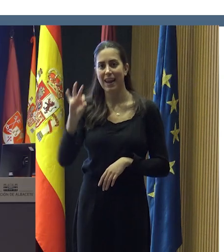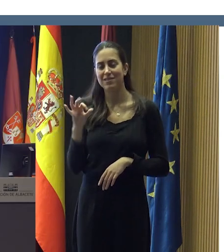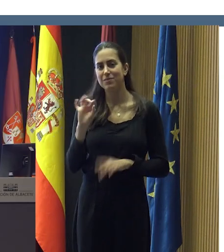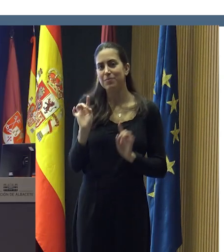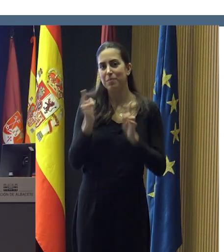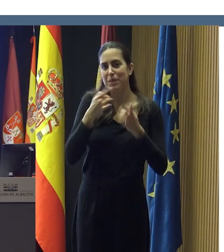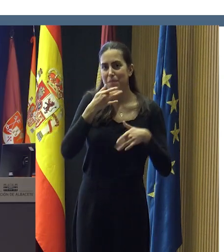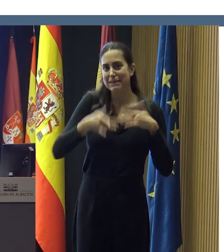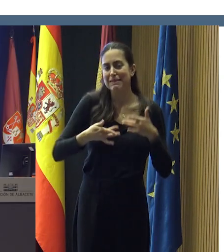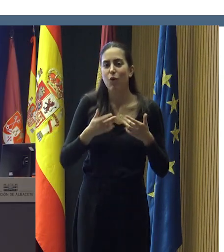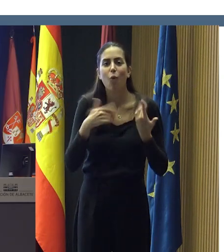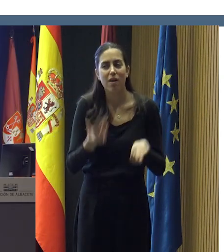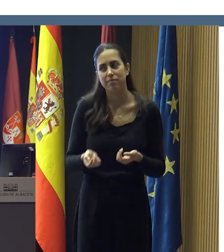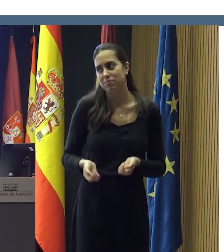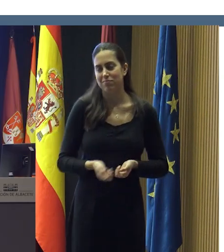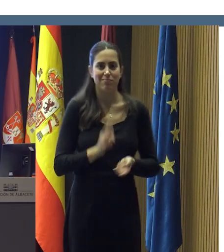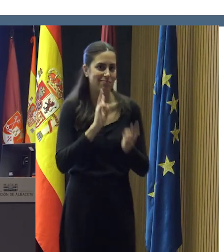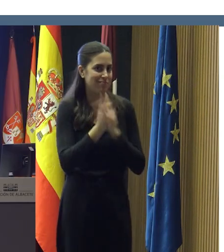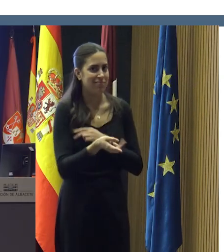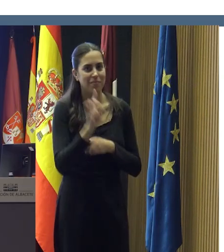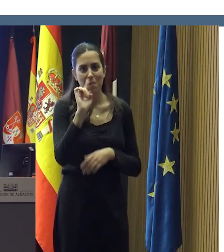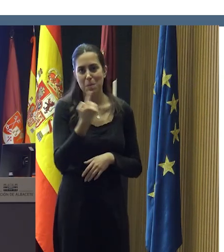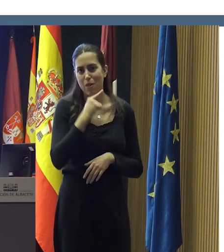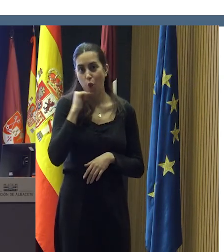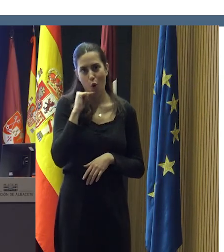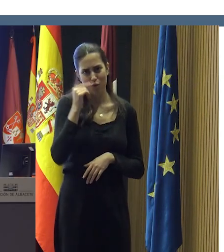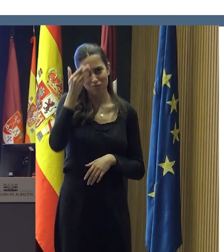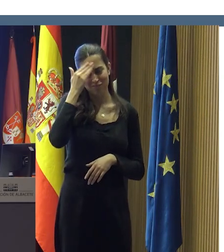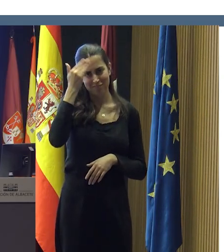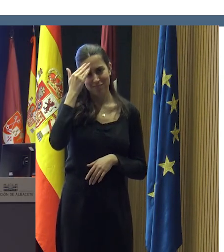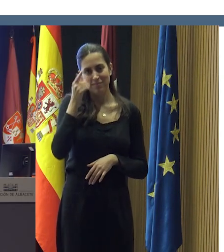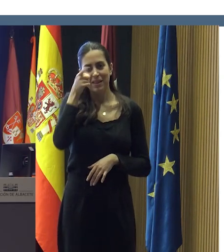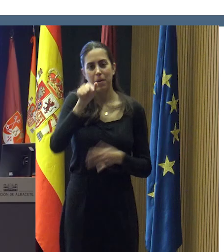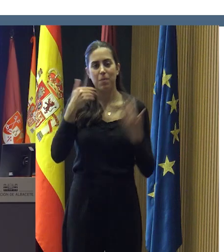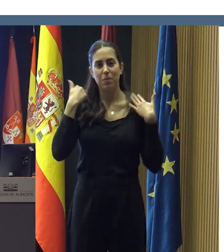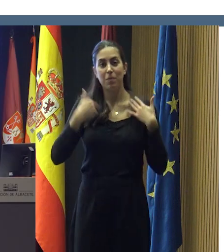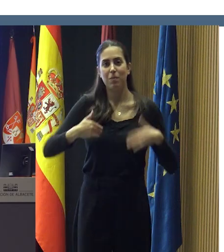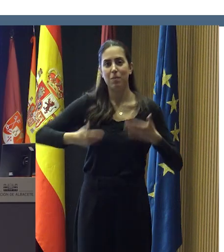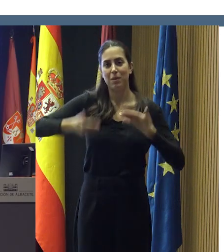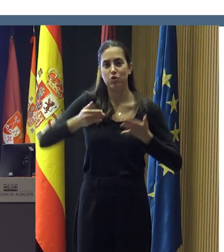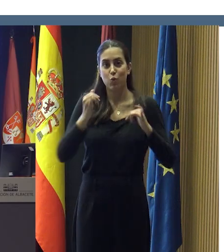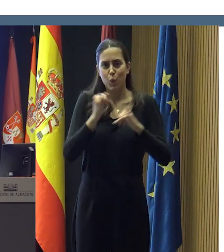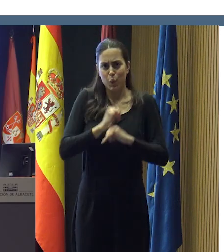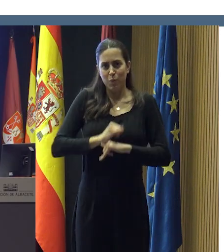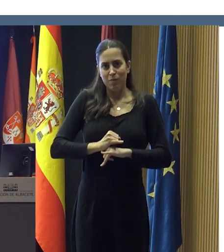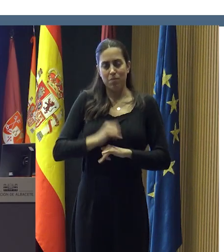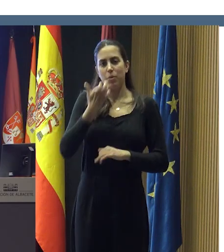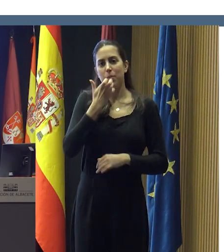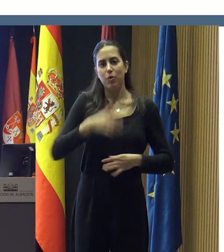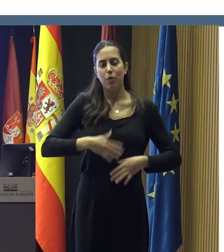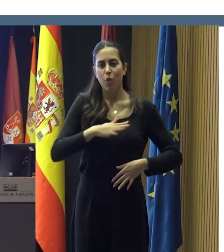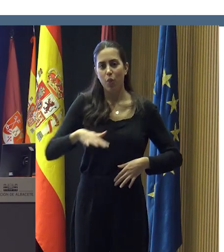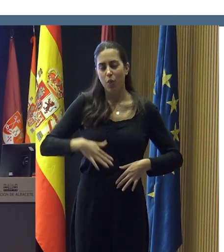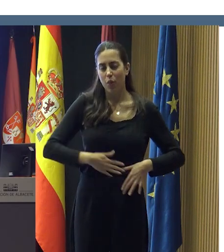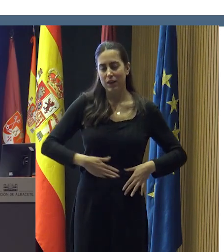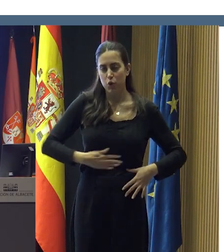200 tipos de cáncer. Todo dolor principalmente, sobre todo pérdida de peso. Hay muchos tumores, los tumores de estómago, de páncreas